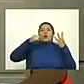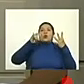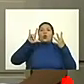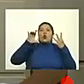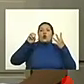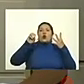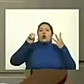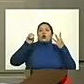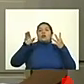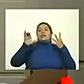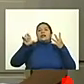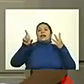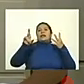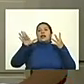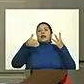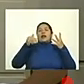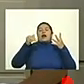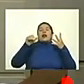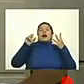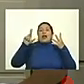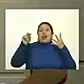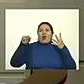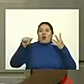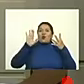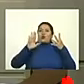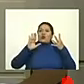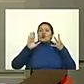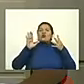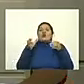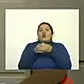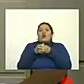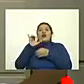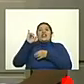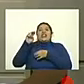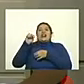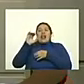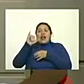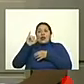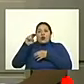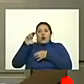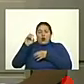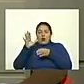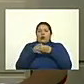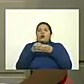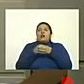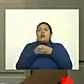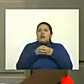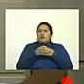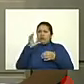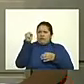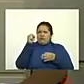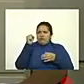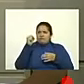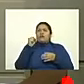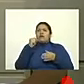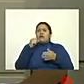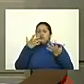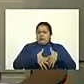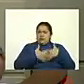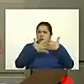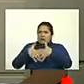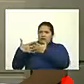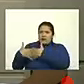César Arango, de INCO, que aparece vinculado como dueño de unas empresas que recibe